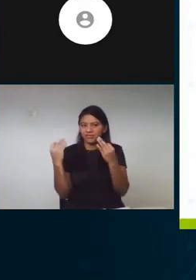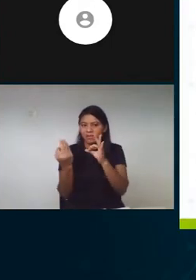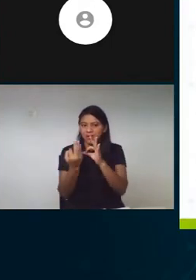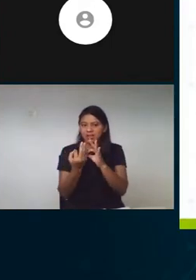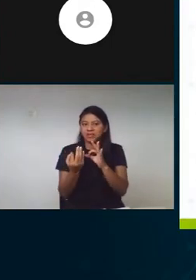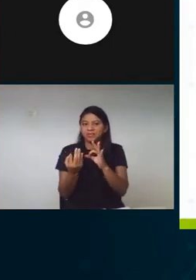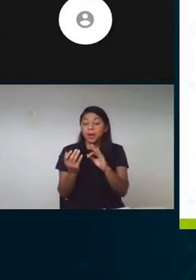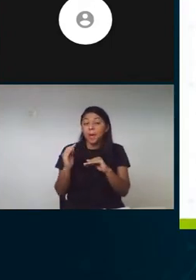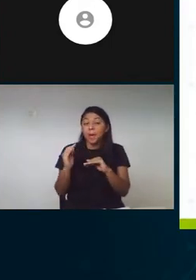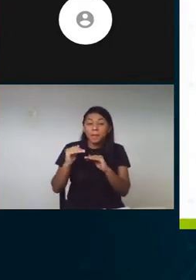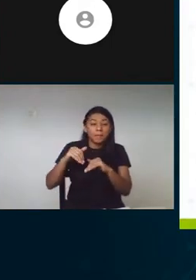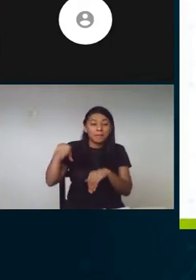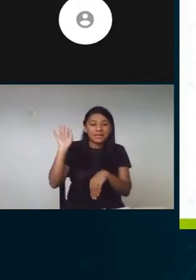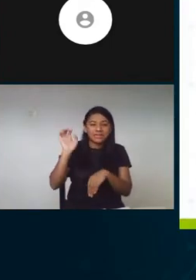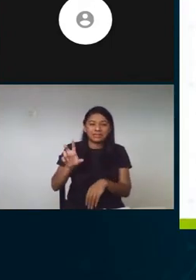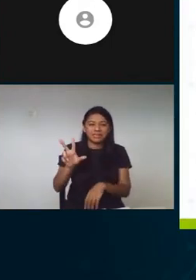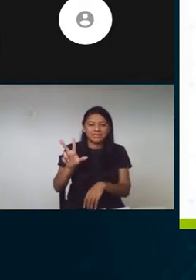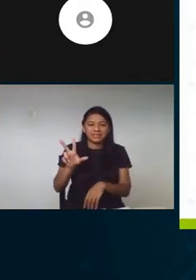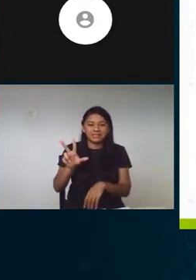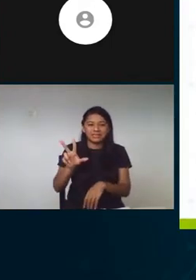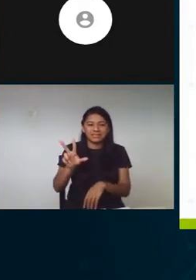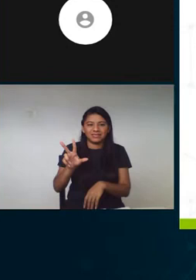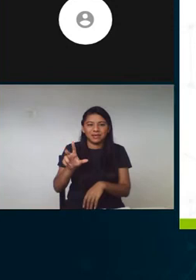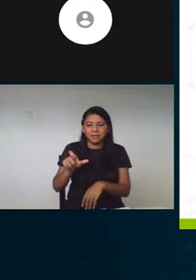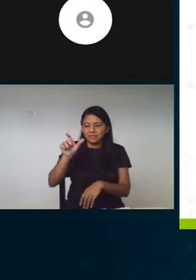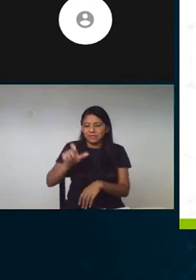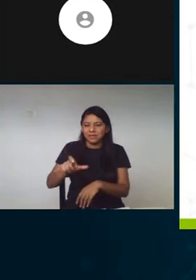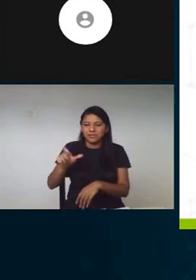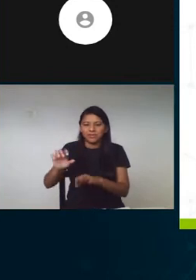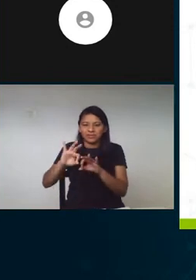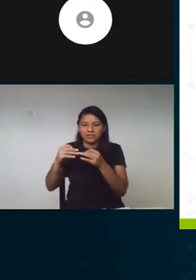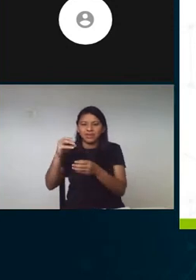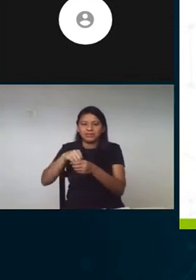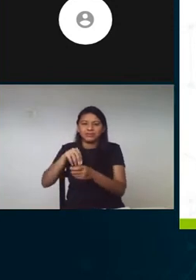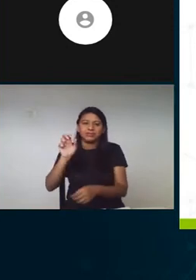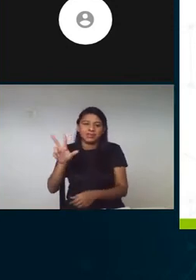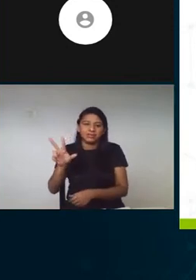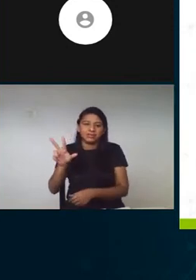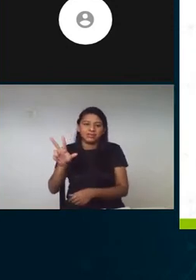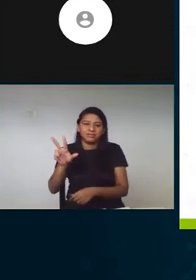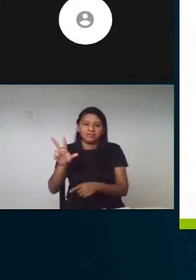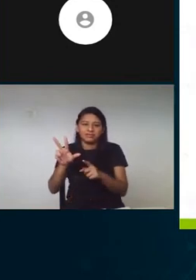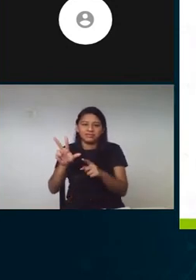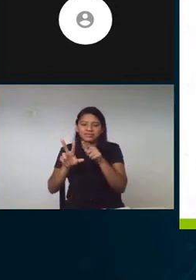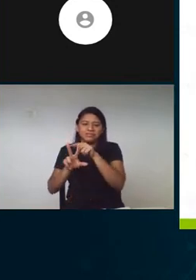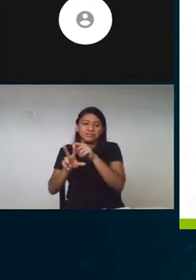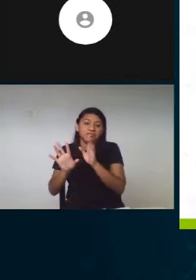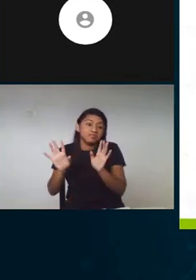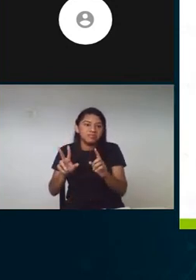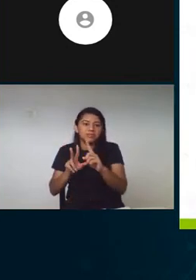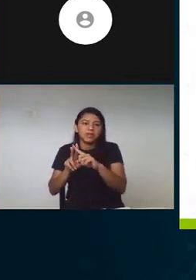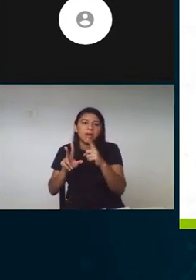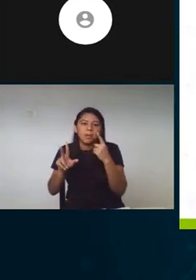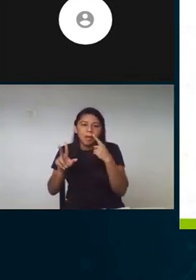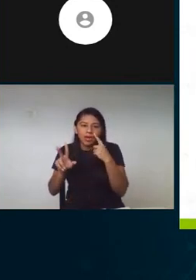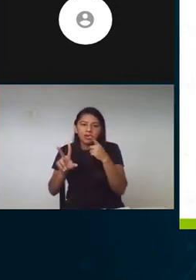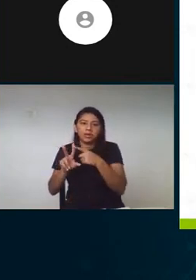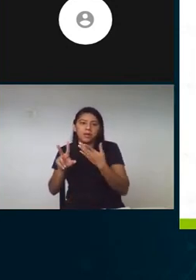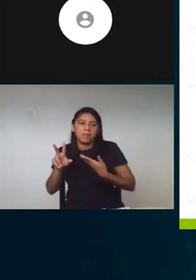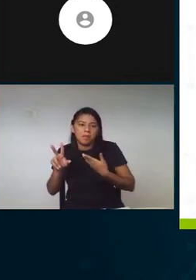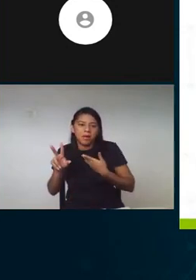o abuela, hijo y 2 hijos, ¿cierto? O sea, estamos hablando de que ya no tenemos unas familias de